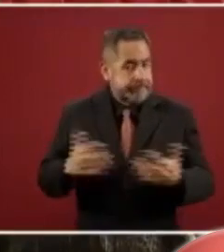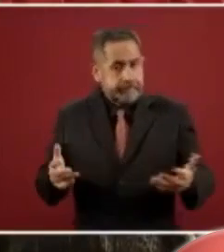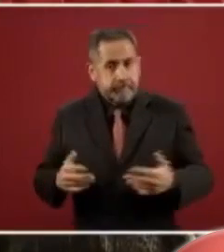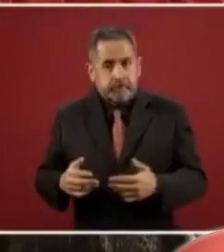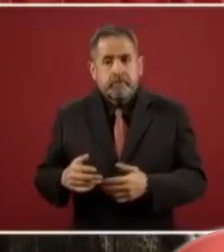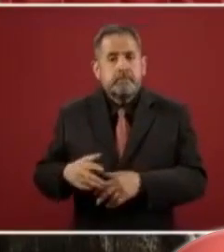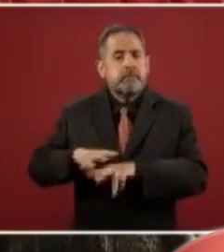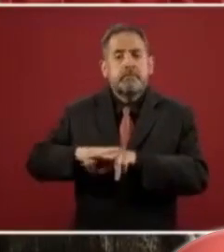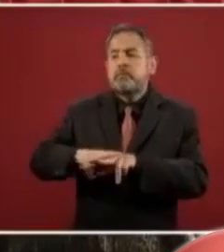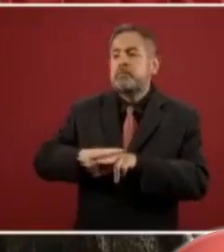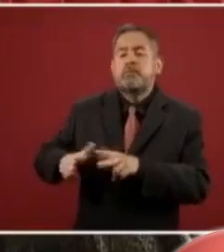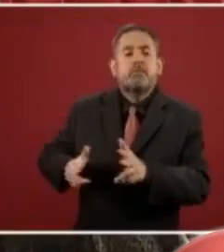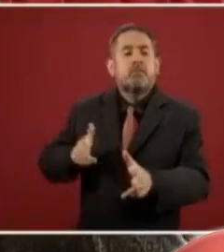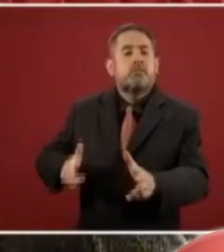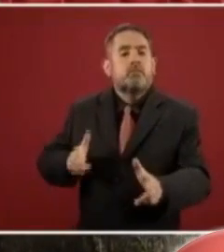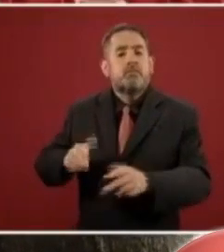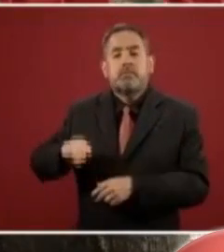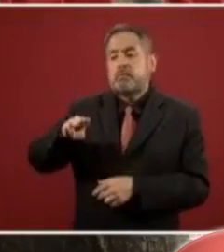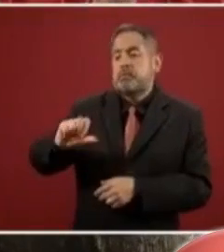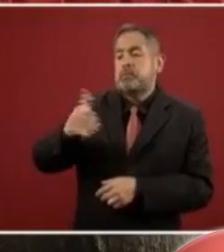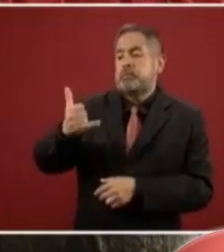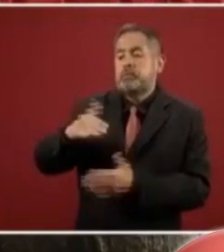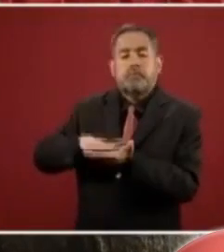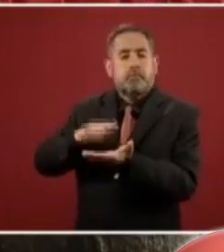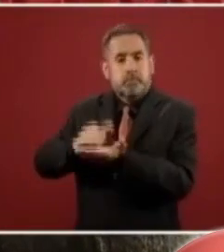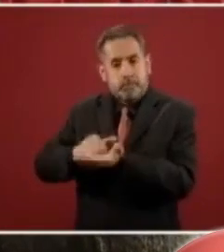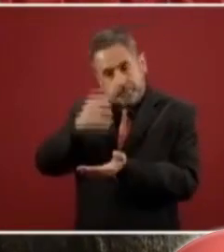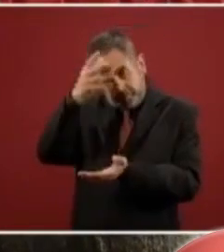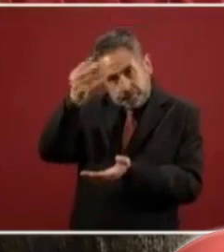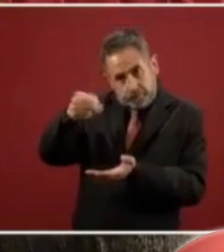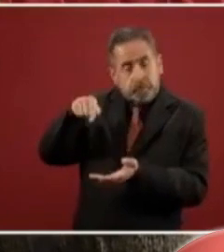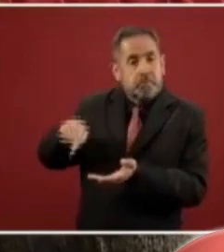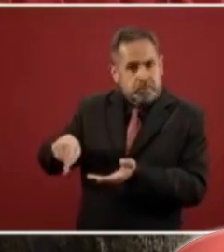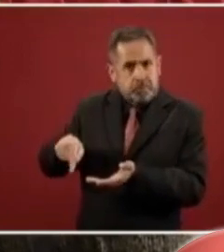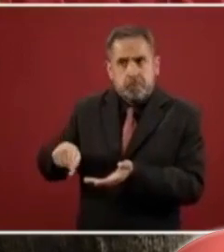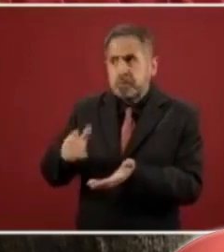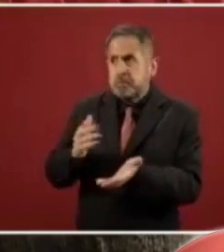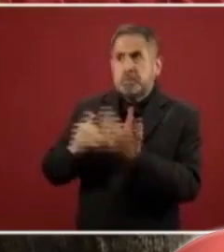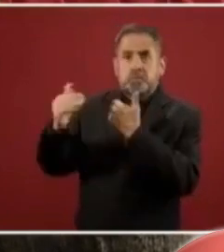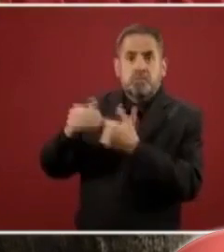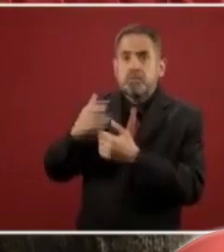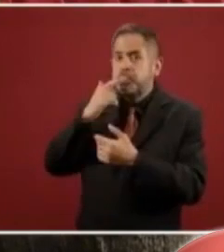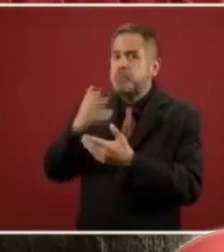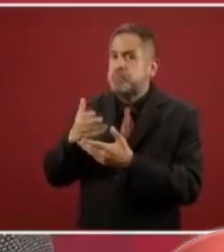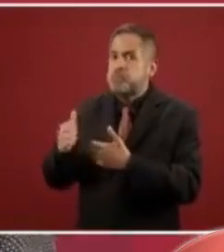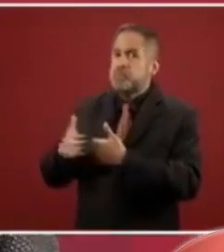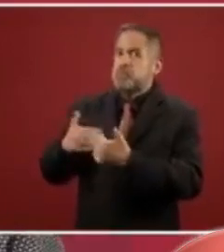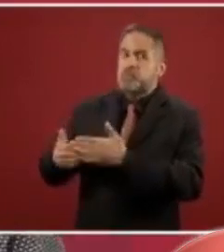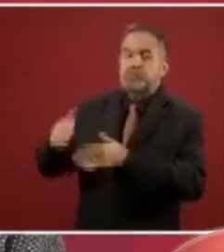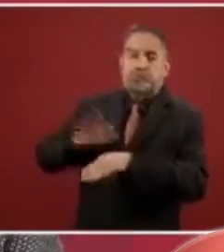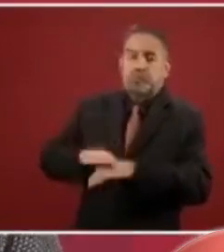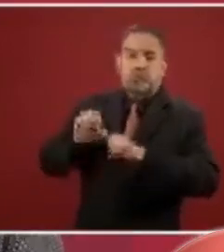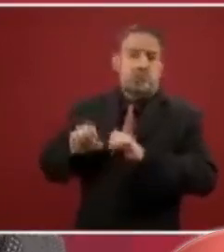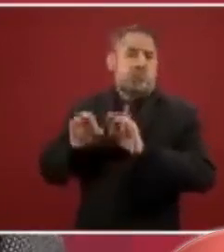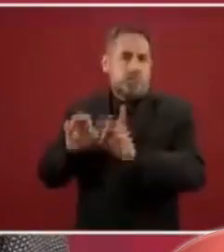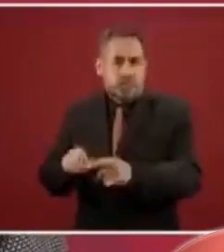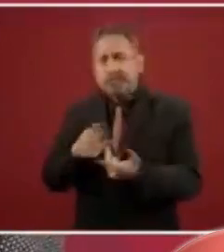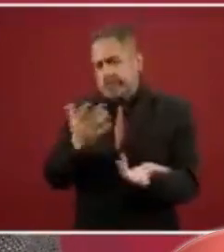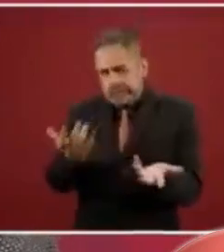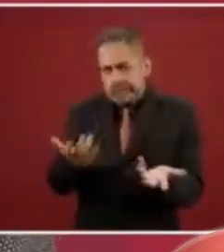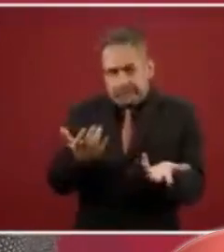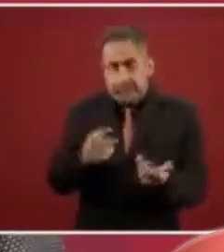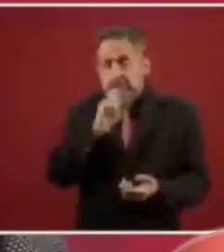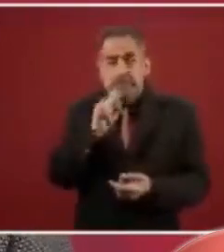Tren Maya va a traer grandes beneficios de desarrollo regional a las diferentes localidades y áreas de intervención,